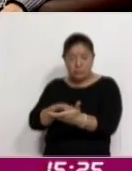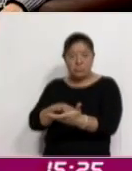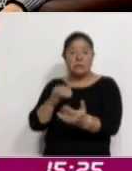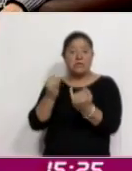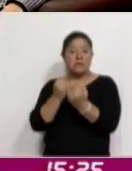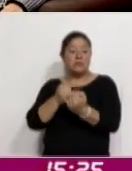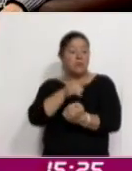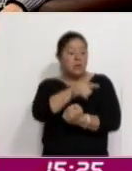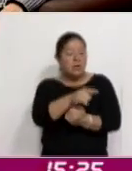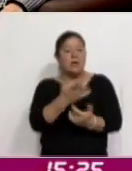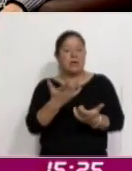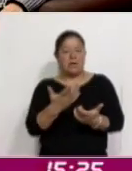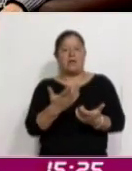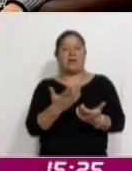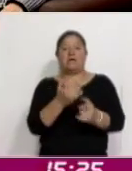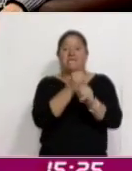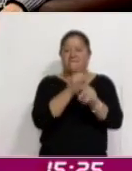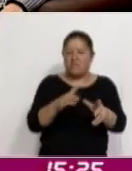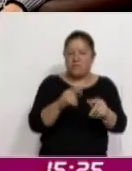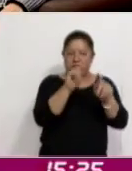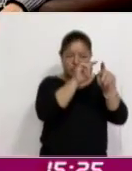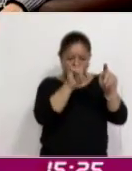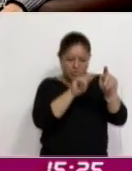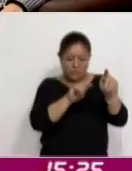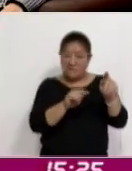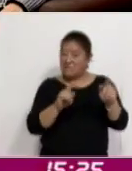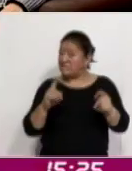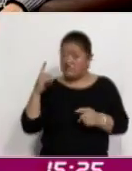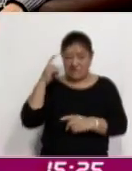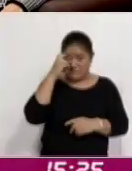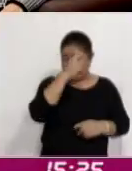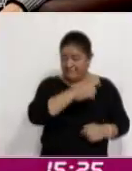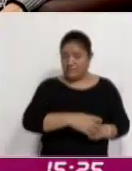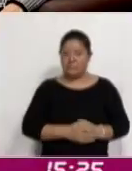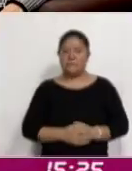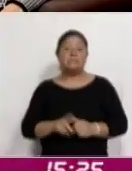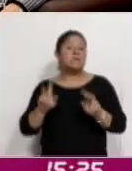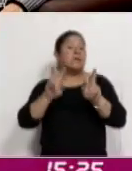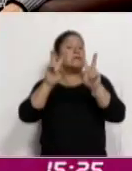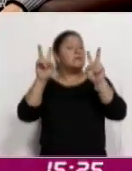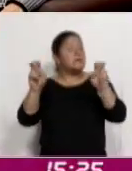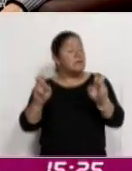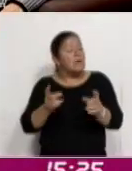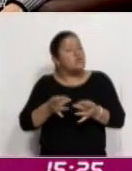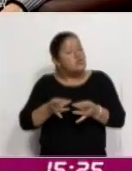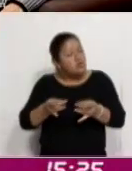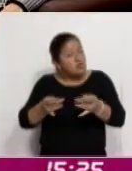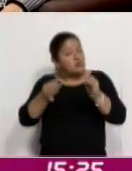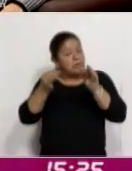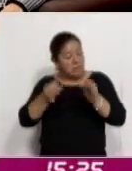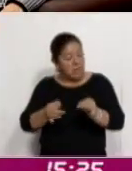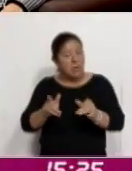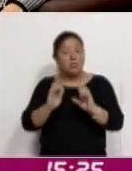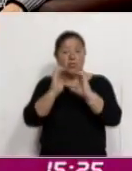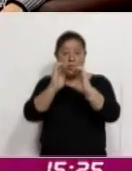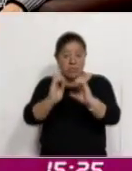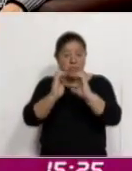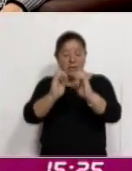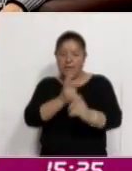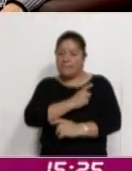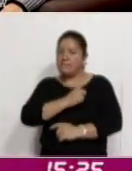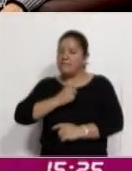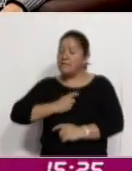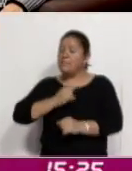de datos es compleja, entonces... Es un tema delicado además. Sí, ¿no? Es un tema que se le debe de cuidar mucho los